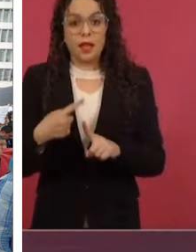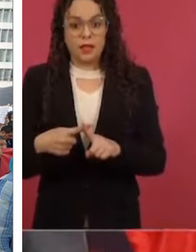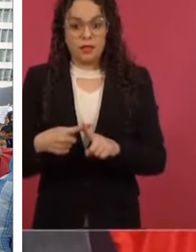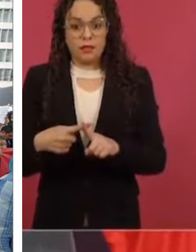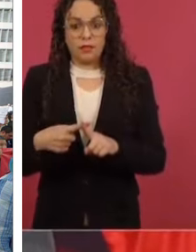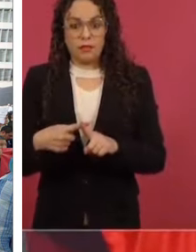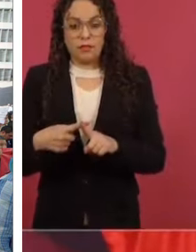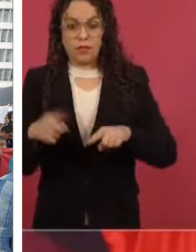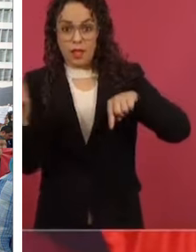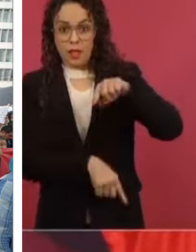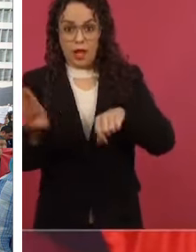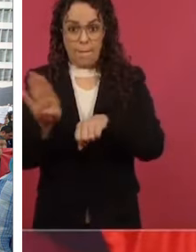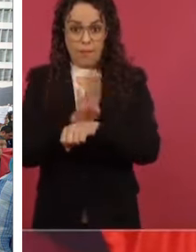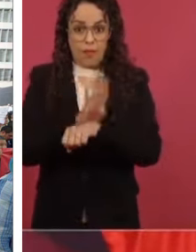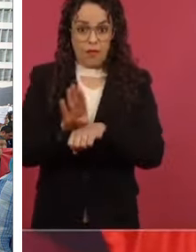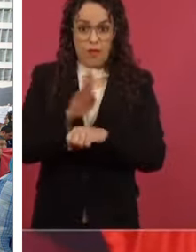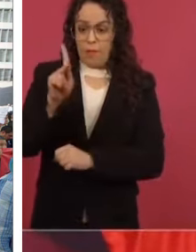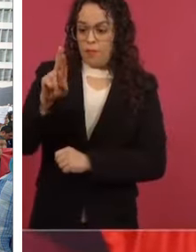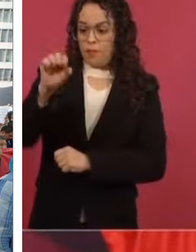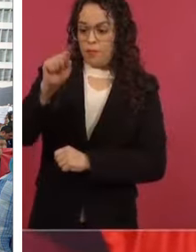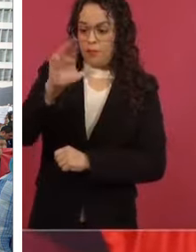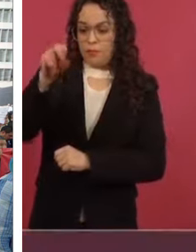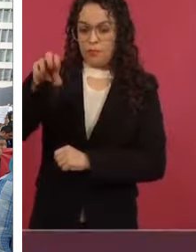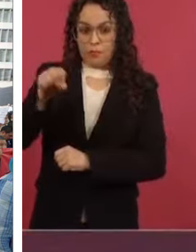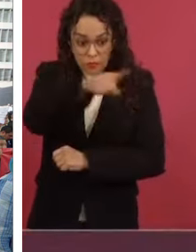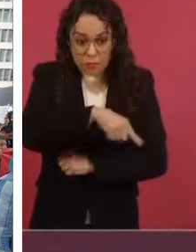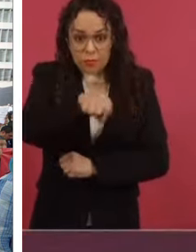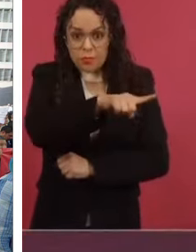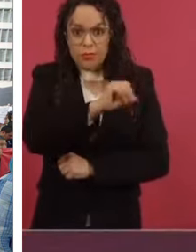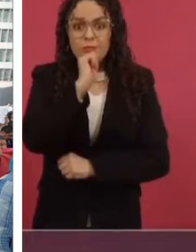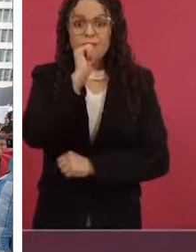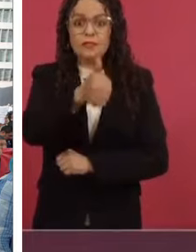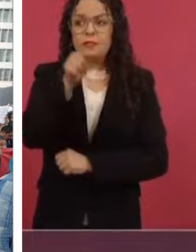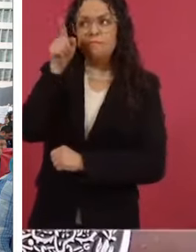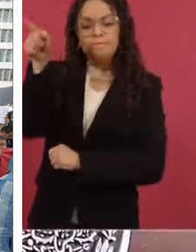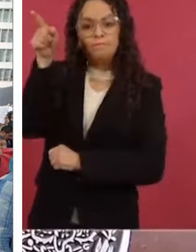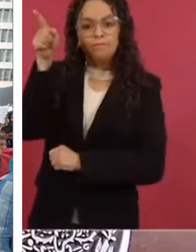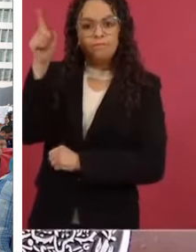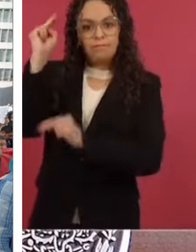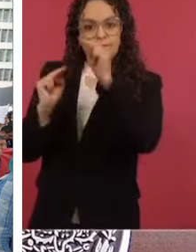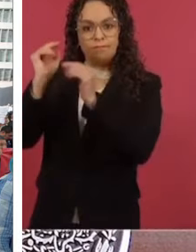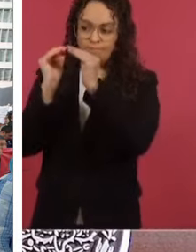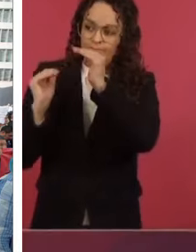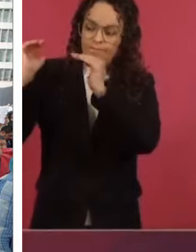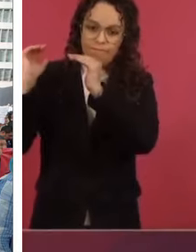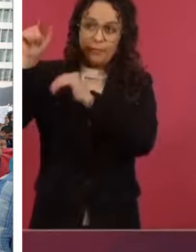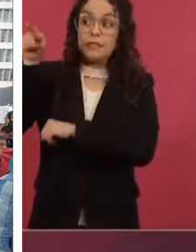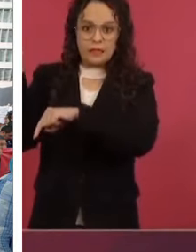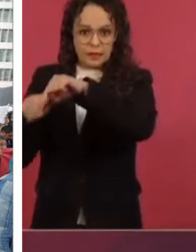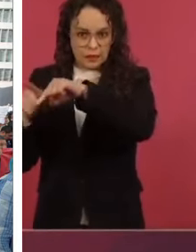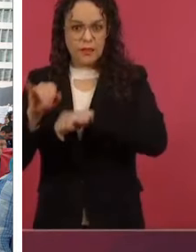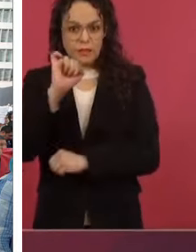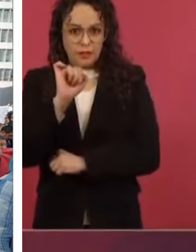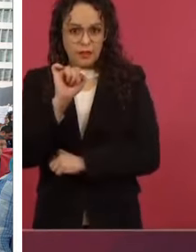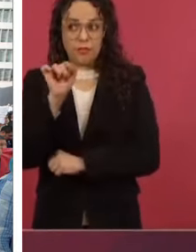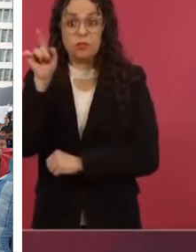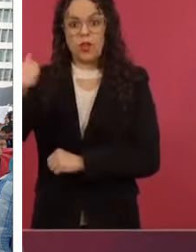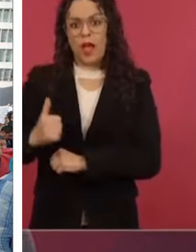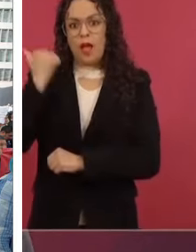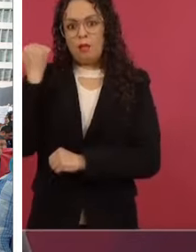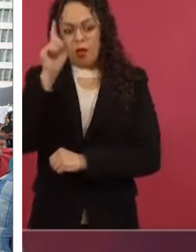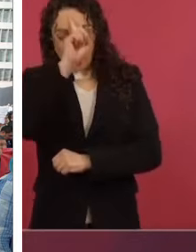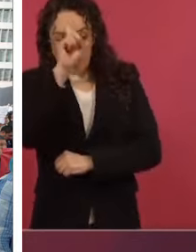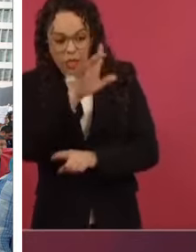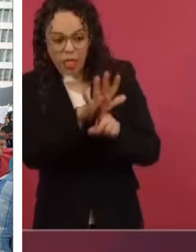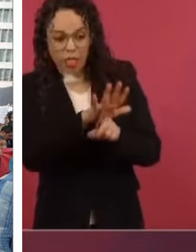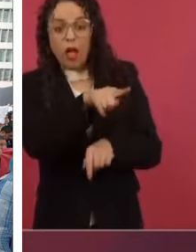quitaron prestaciones. No, fue arriba. Que no los usen, que no los manipulen. Ellos mismos se dan cuenta,